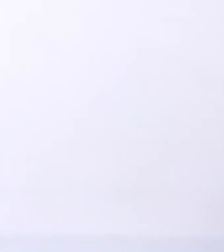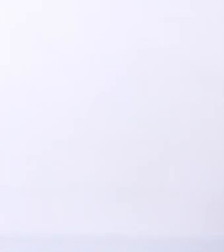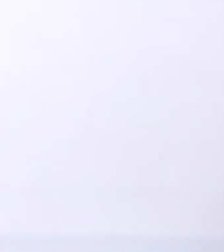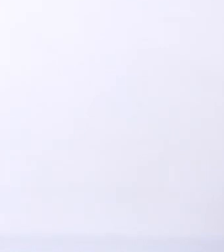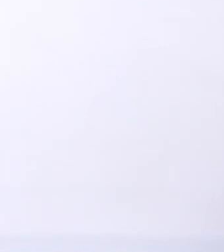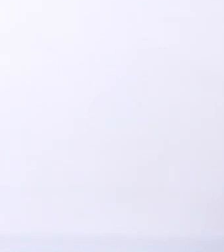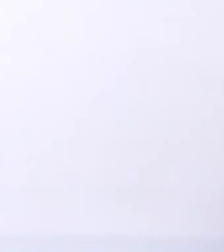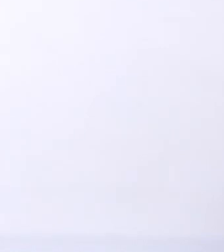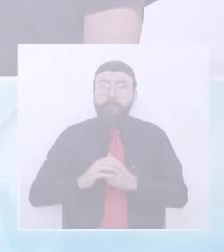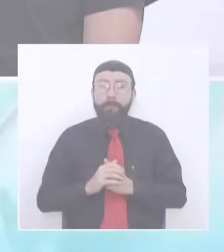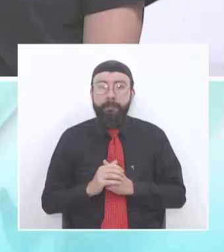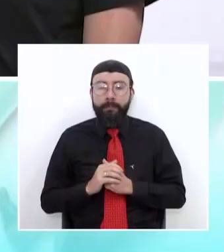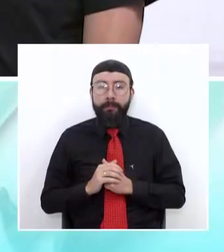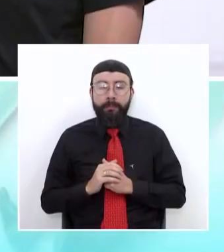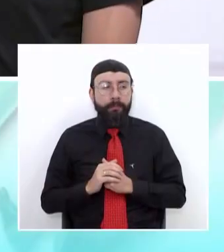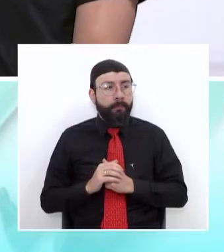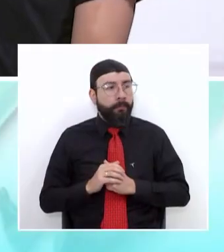ayuda.